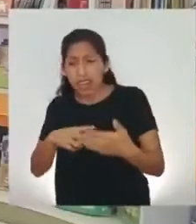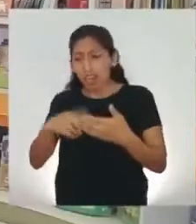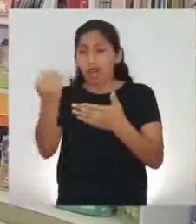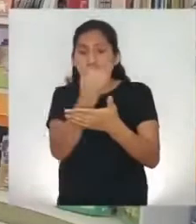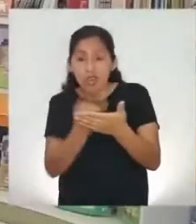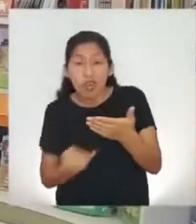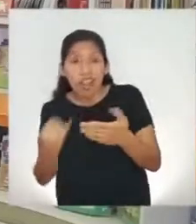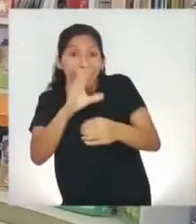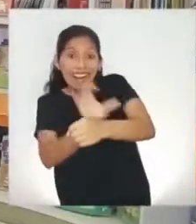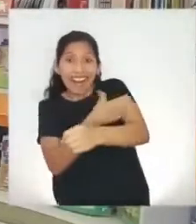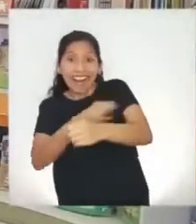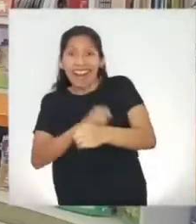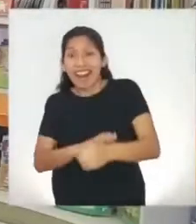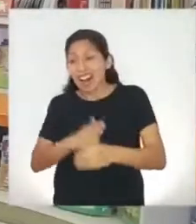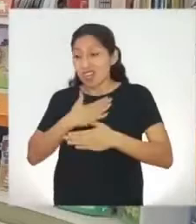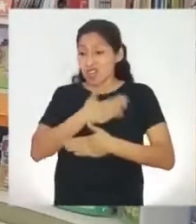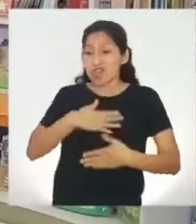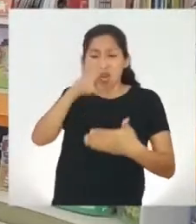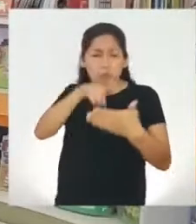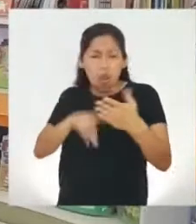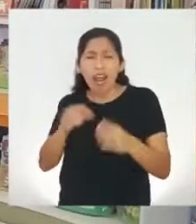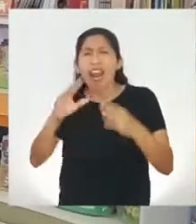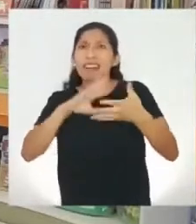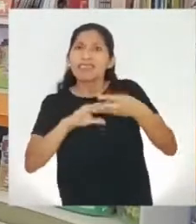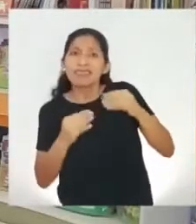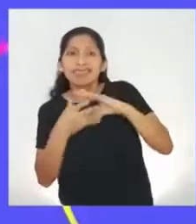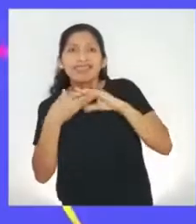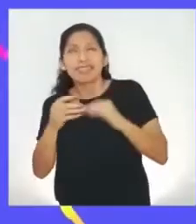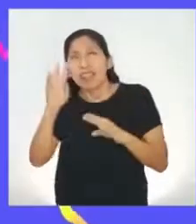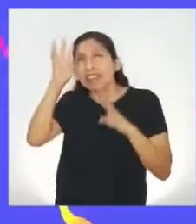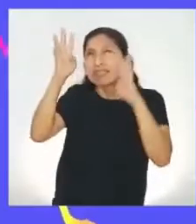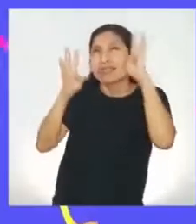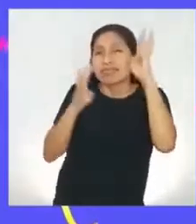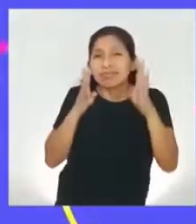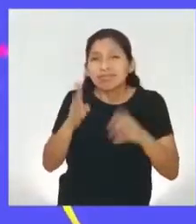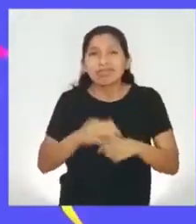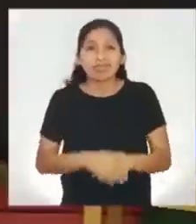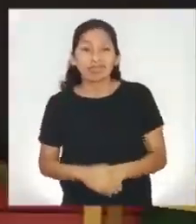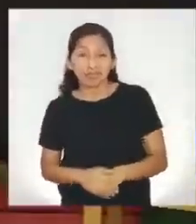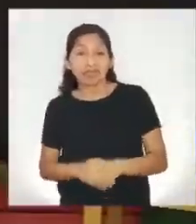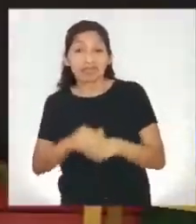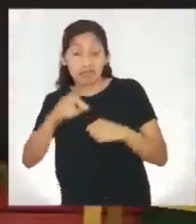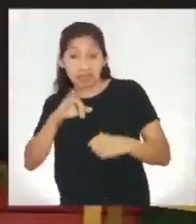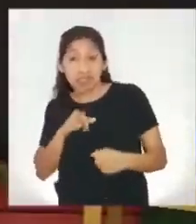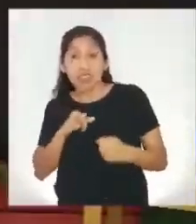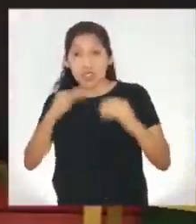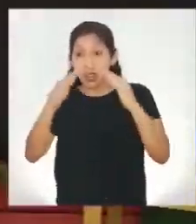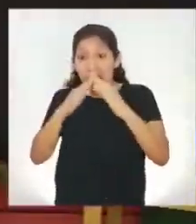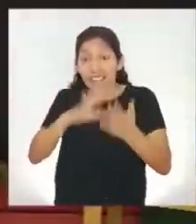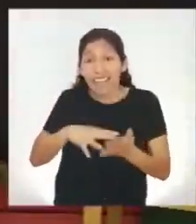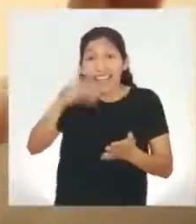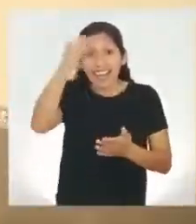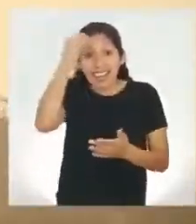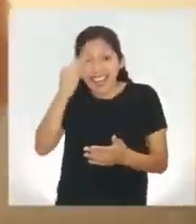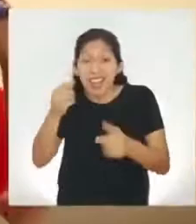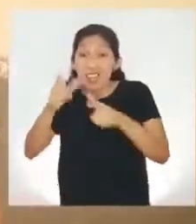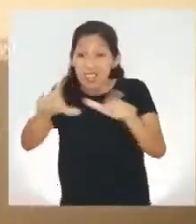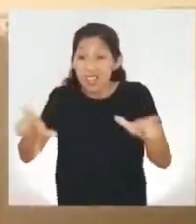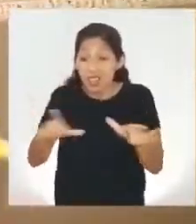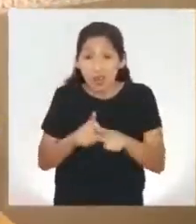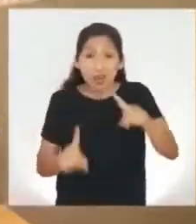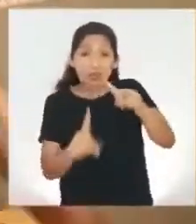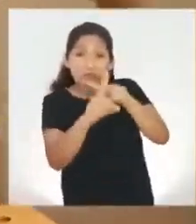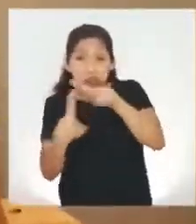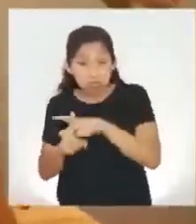y cantar, compartir historias e imaginar. Todo el tiempo aprendo, esté donde esté, en